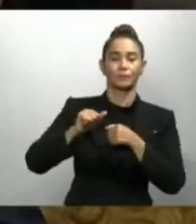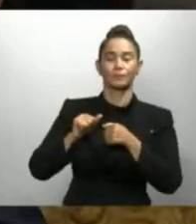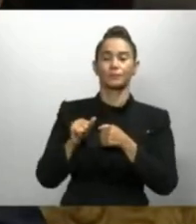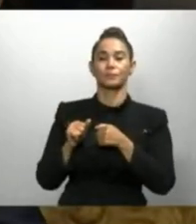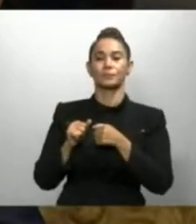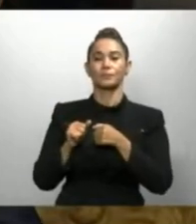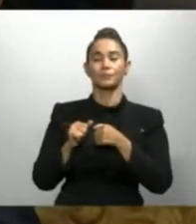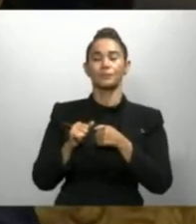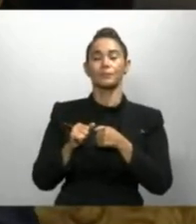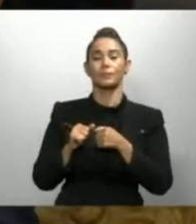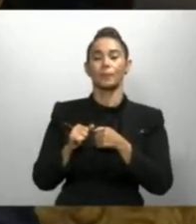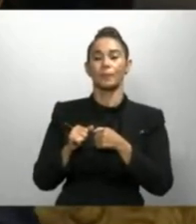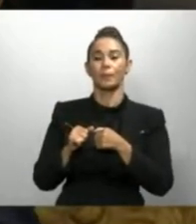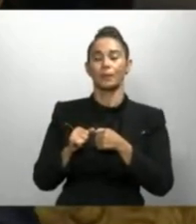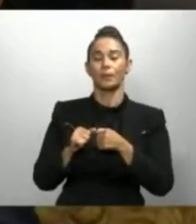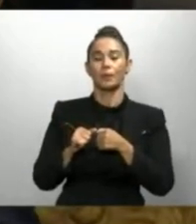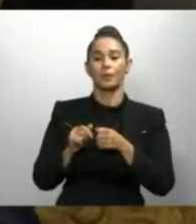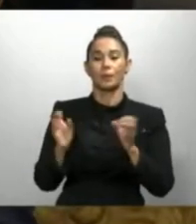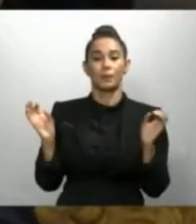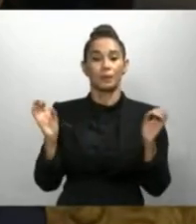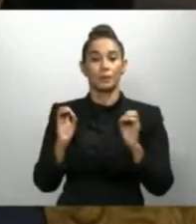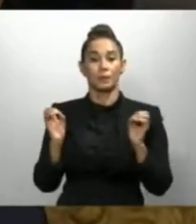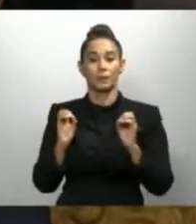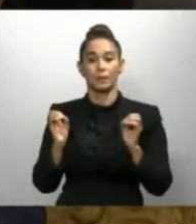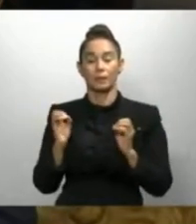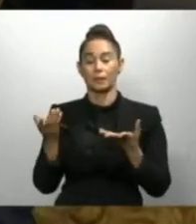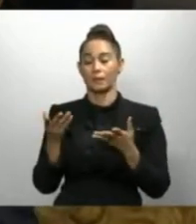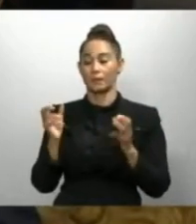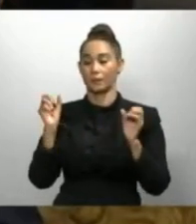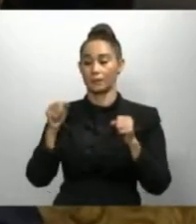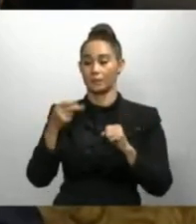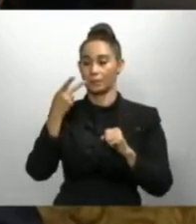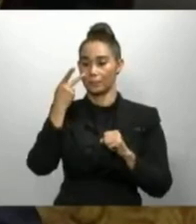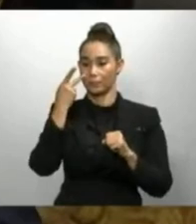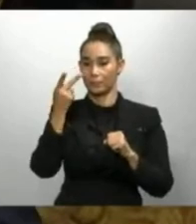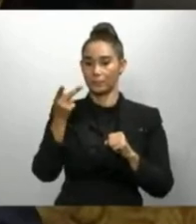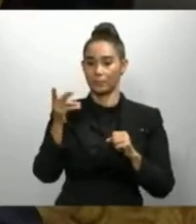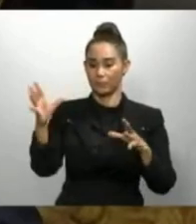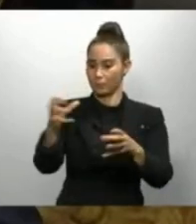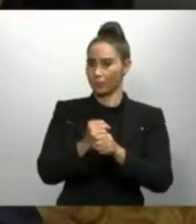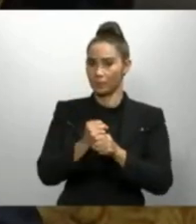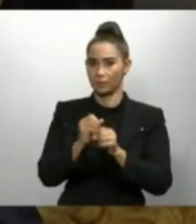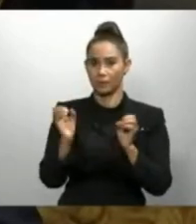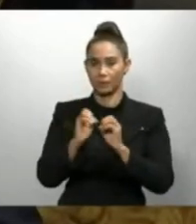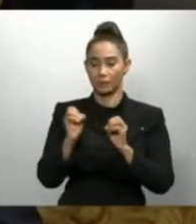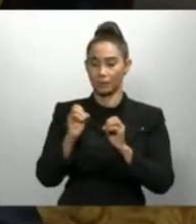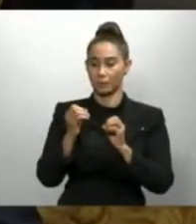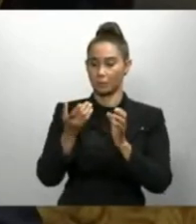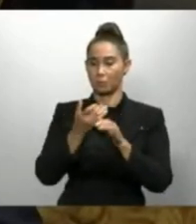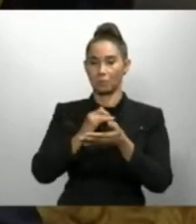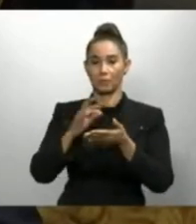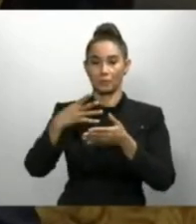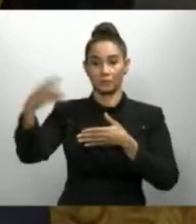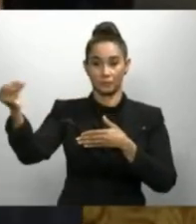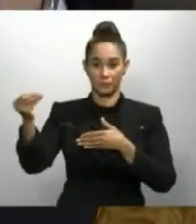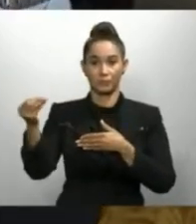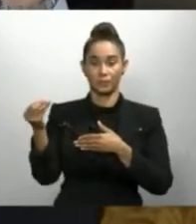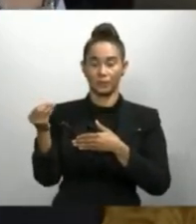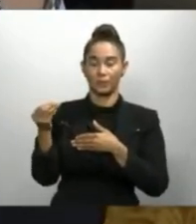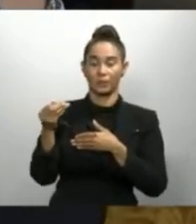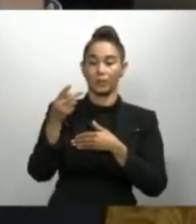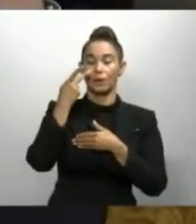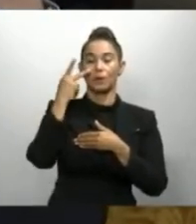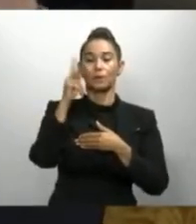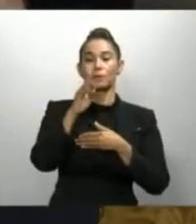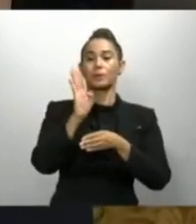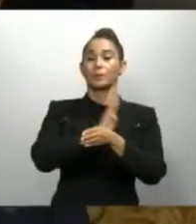extensiones que nadie pudo hacerse preso en ese momento. Y lo que ustedes vieron ahí